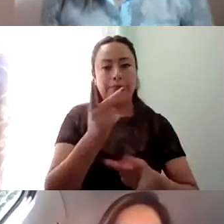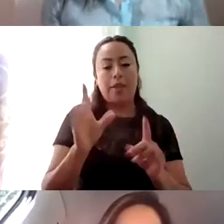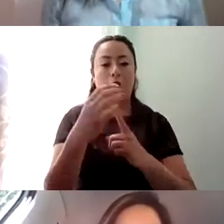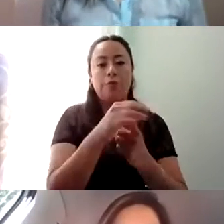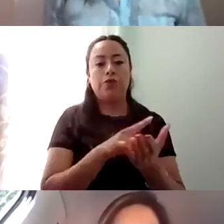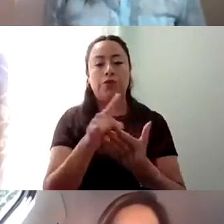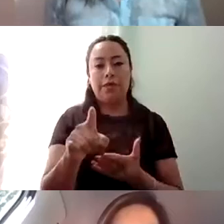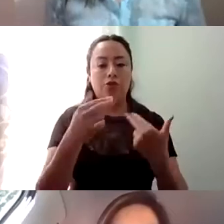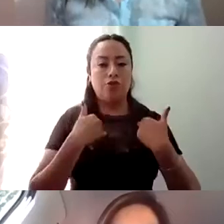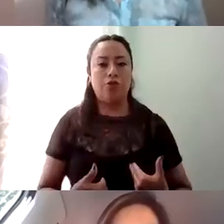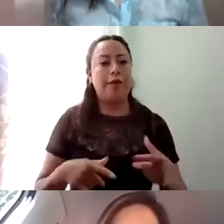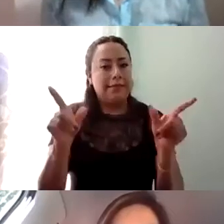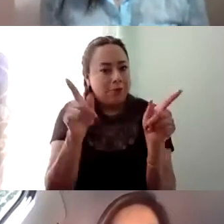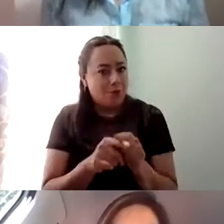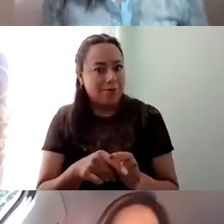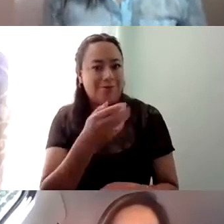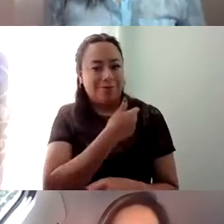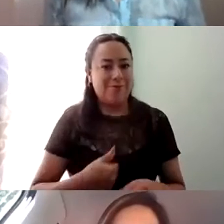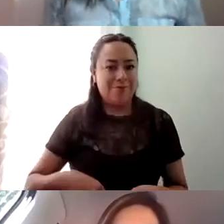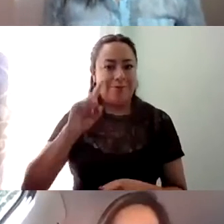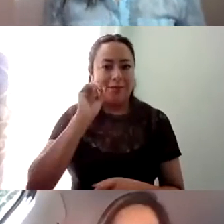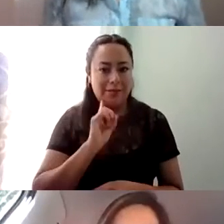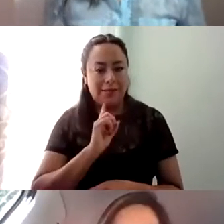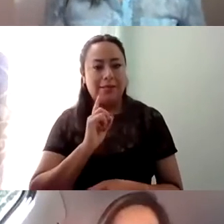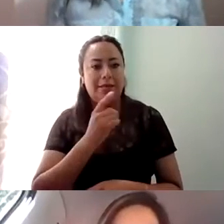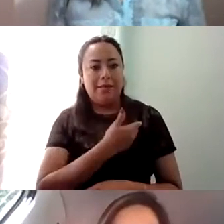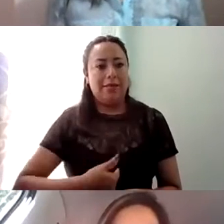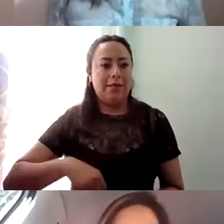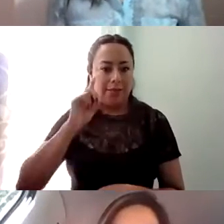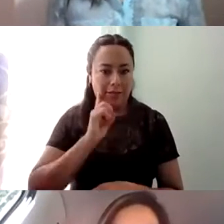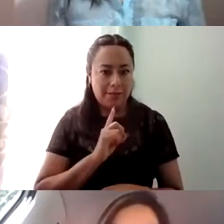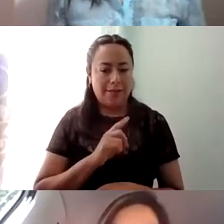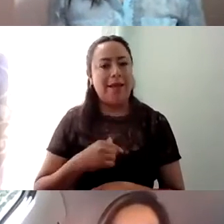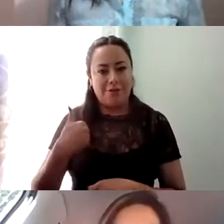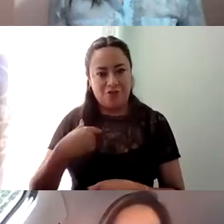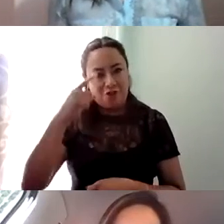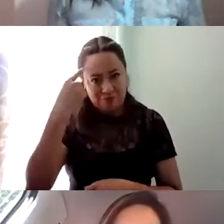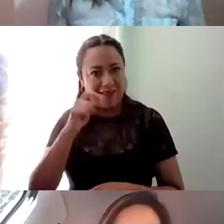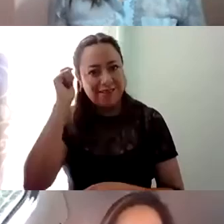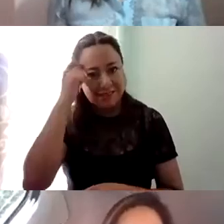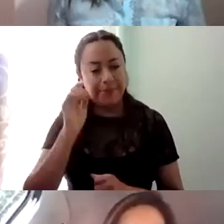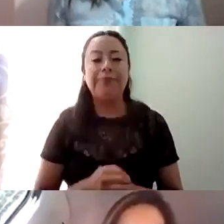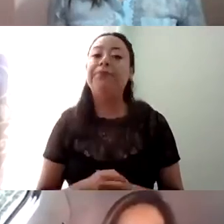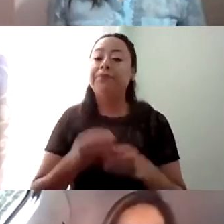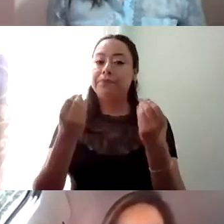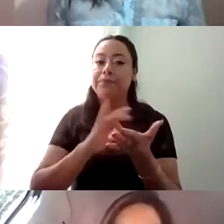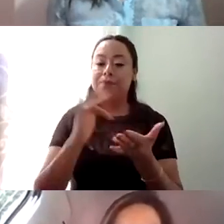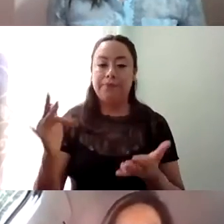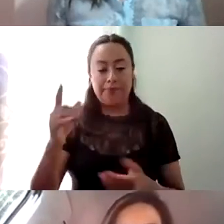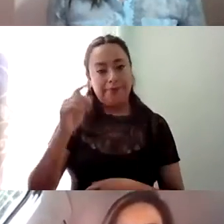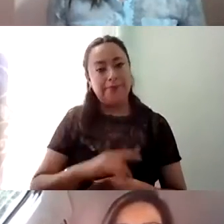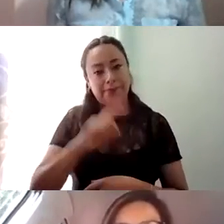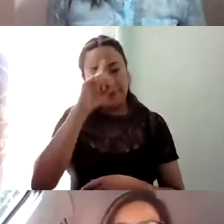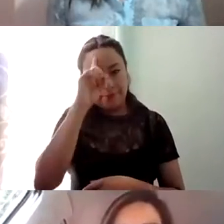cuanto, presidente, presidenta, estoy a sus órdenes. Muchas gracias, consejera. Esta